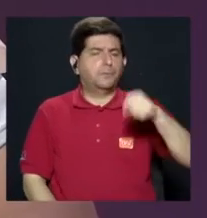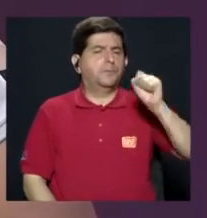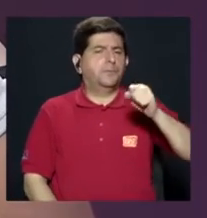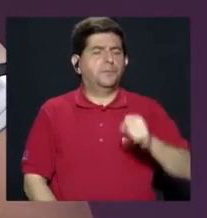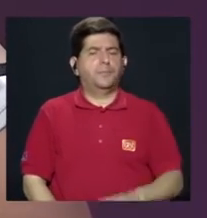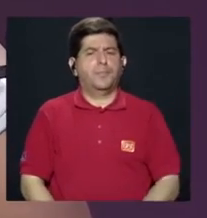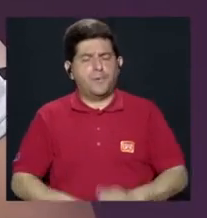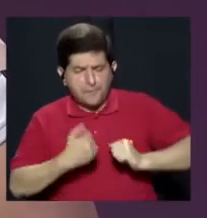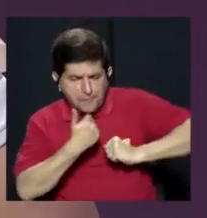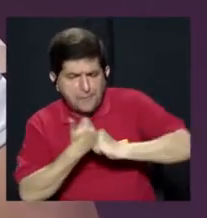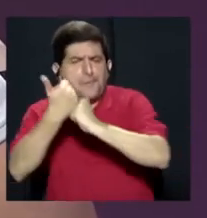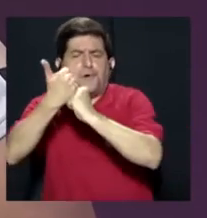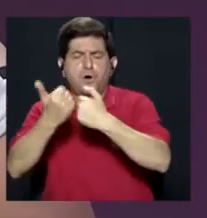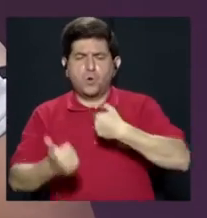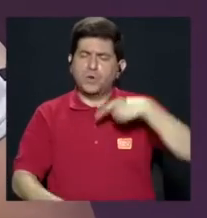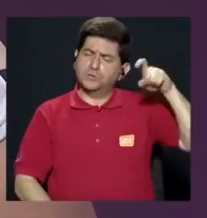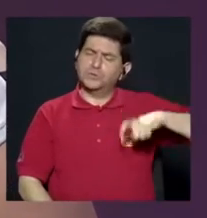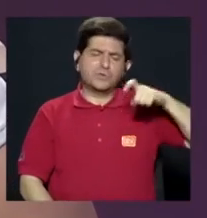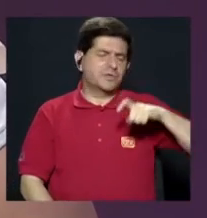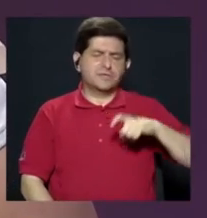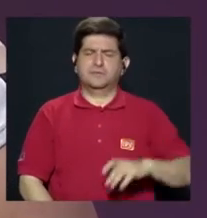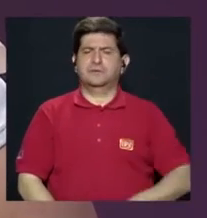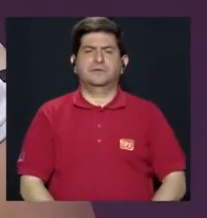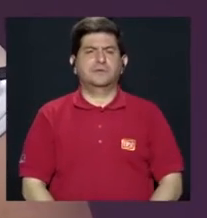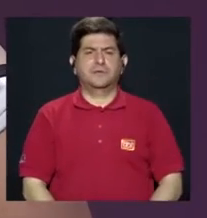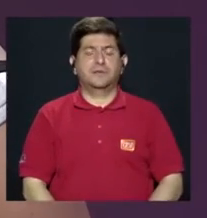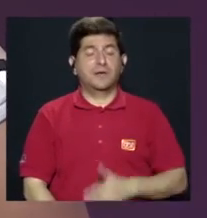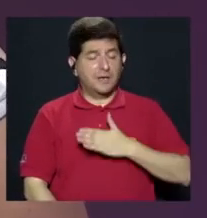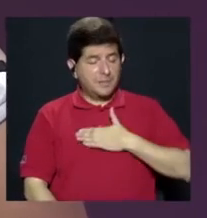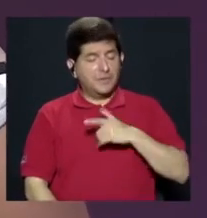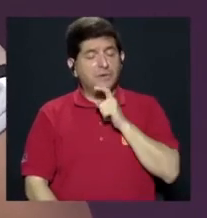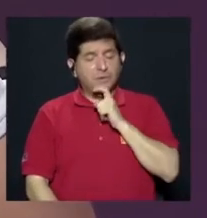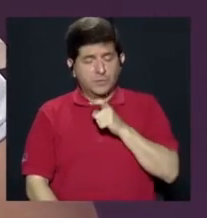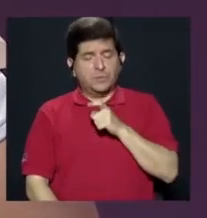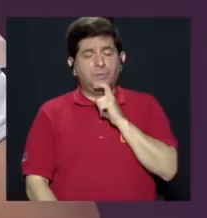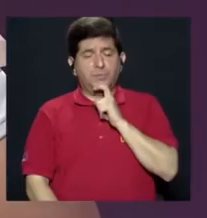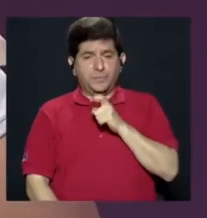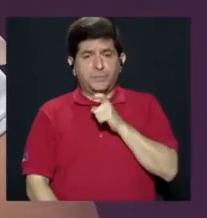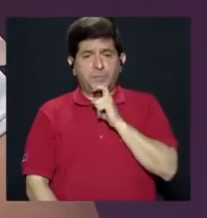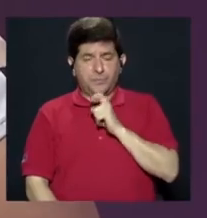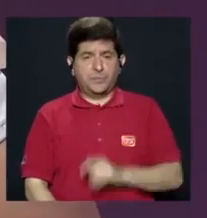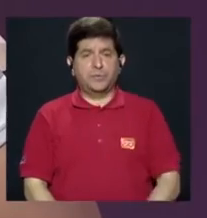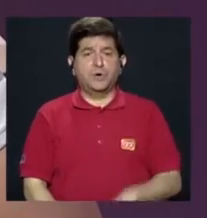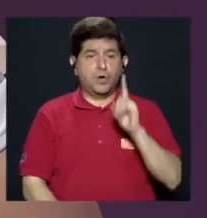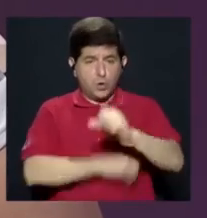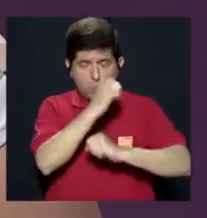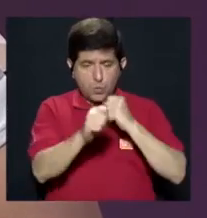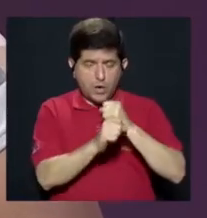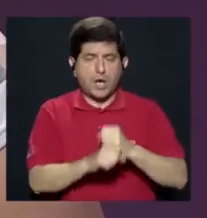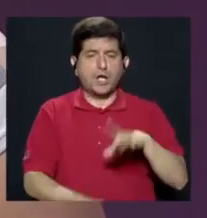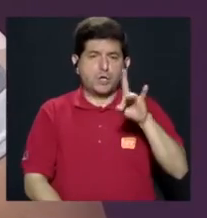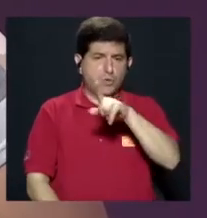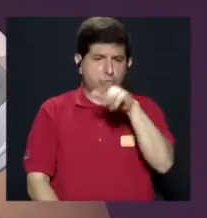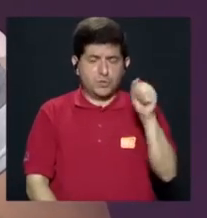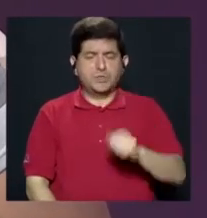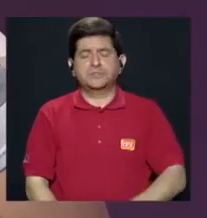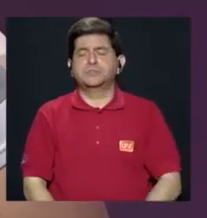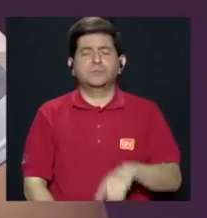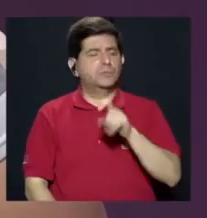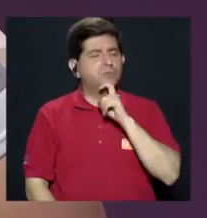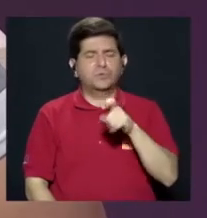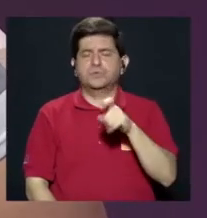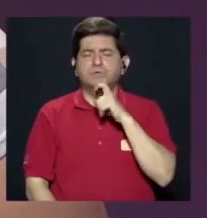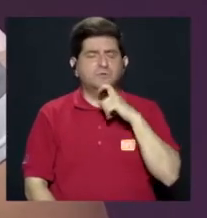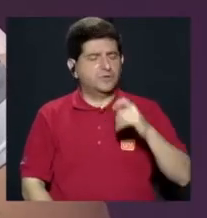la mano cuando más las he necesitado, porque me ha costado mucho. Llevo año y 8 meses duros,